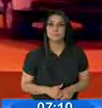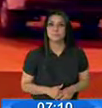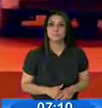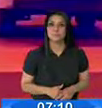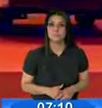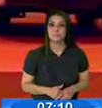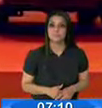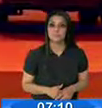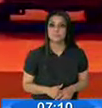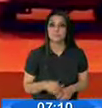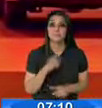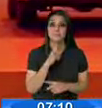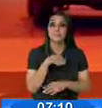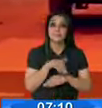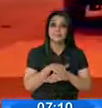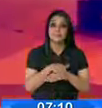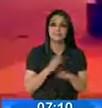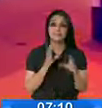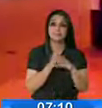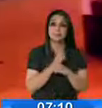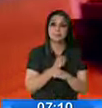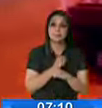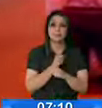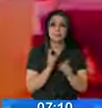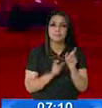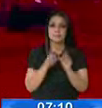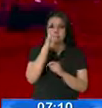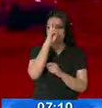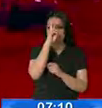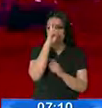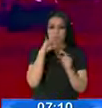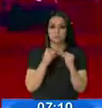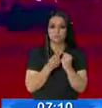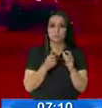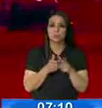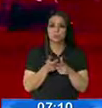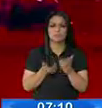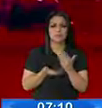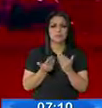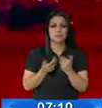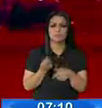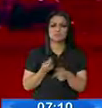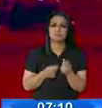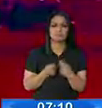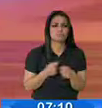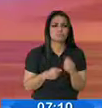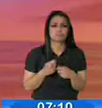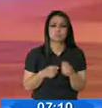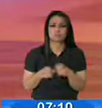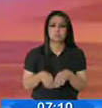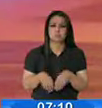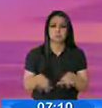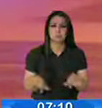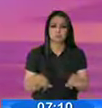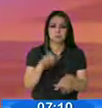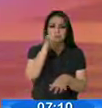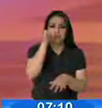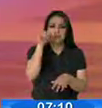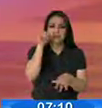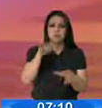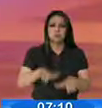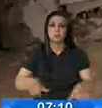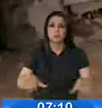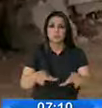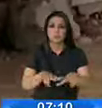Dicen que la tarde y noche es el momento apropiado para el grupo de antisociales encargados de distribuir la sustancia en el